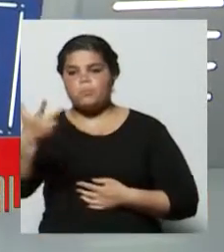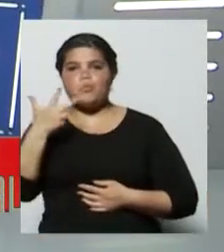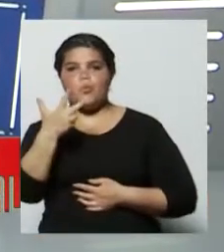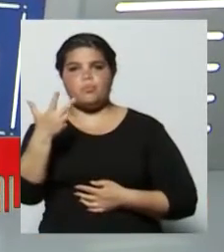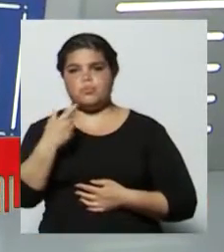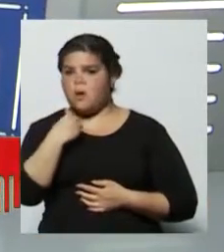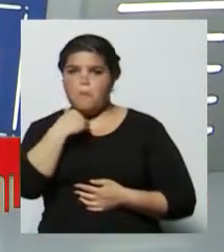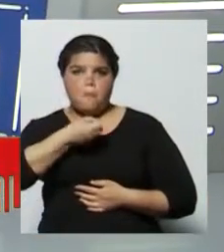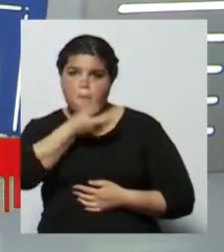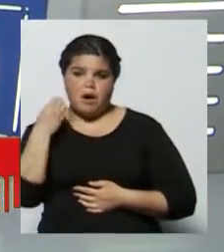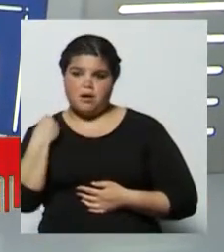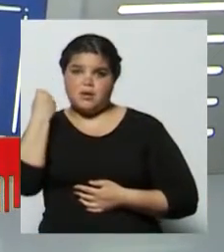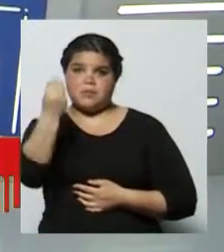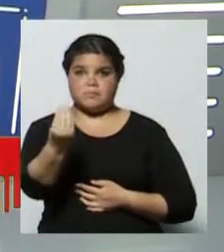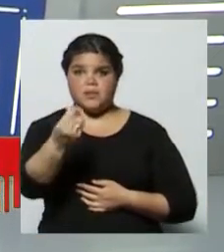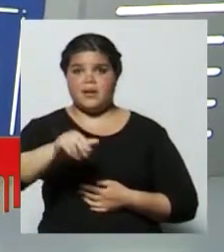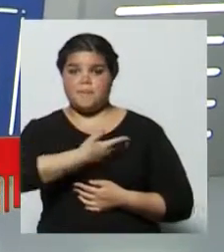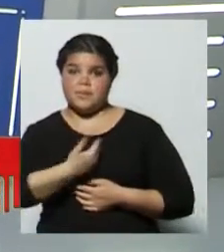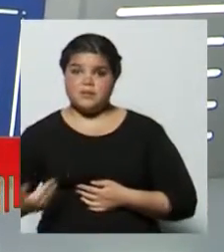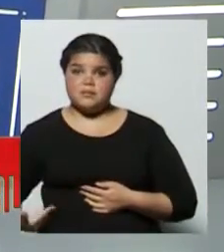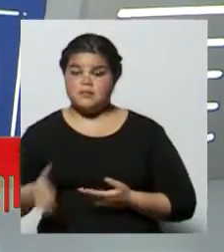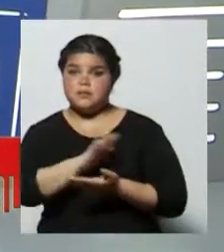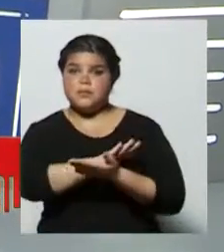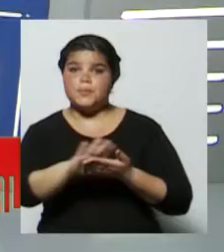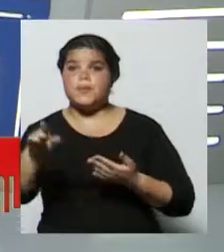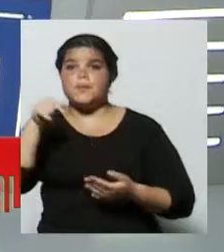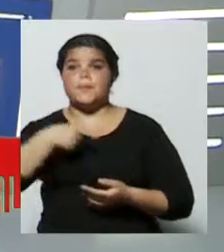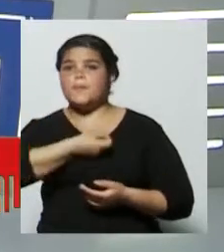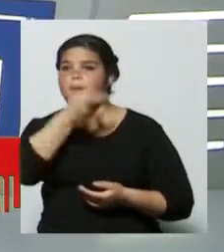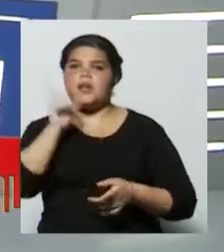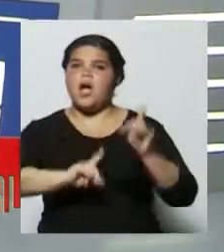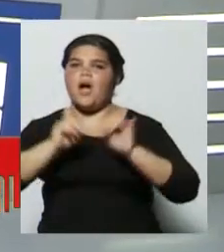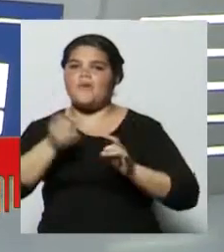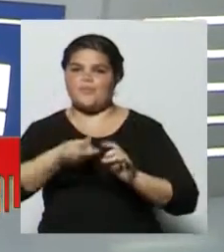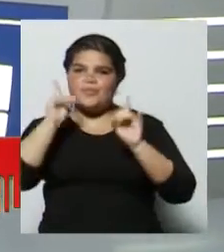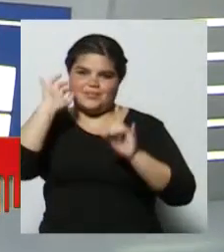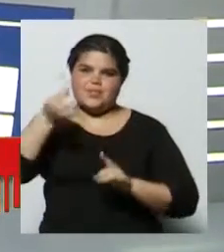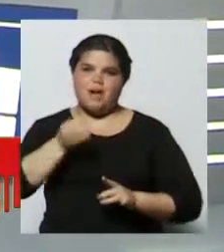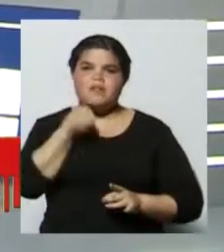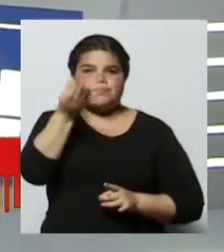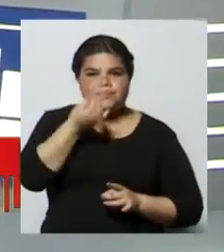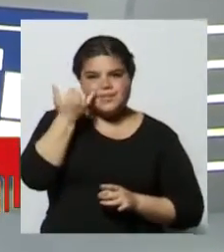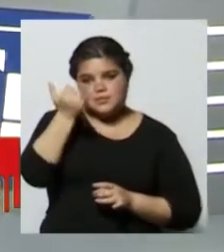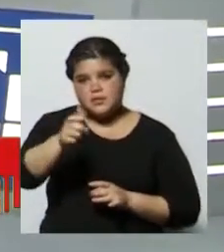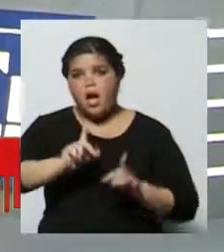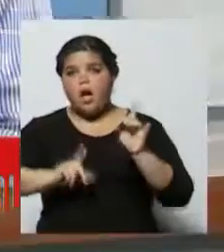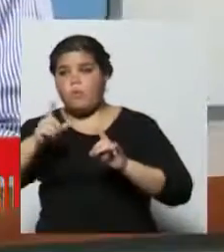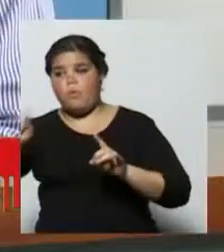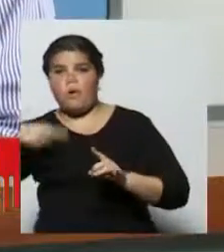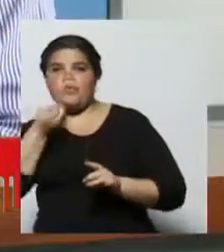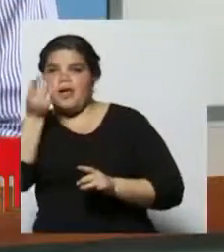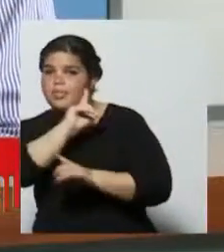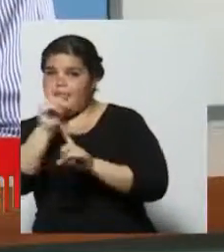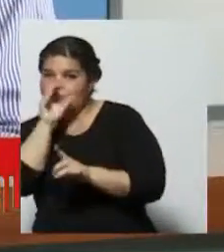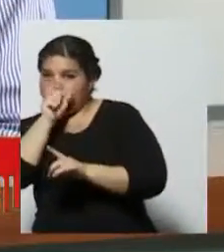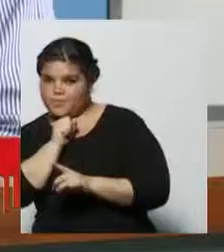van a compartir, aunque algunos lo expliciten y otros no, van a compartir ciertas medidas que tienen que ver con eso,